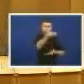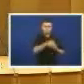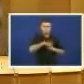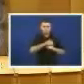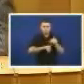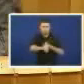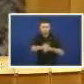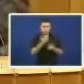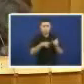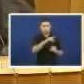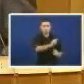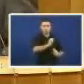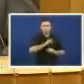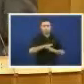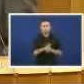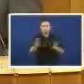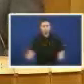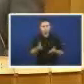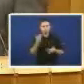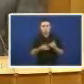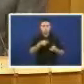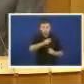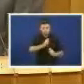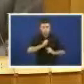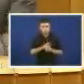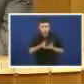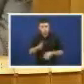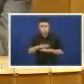anima a facer todo posible porque siga na oposición o maior tempo posible.